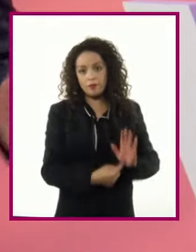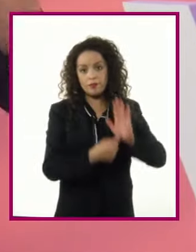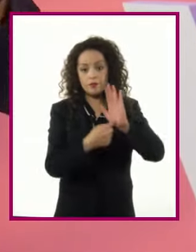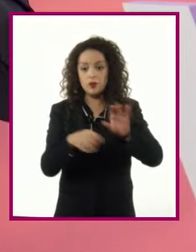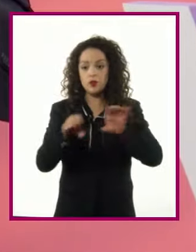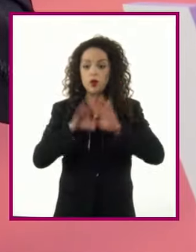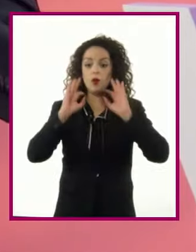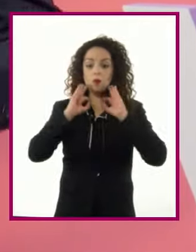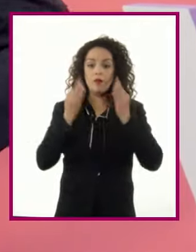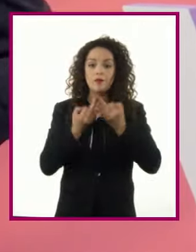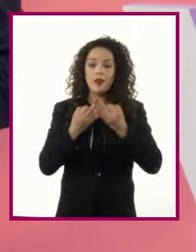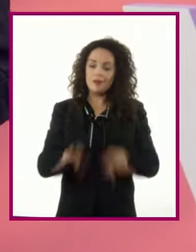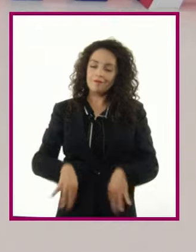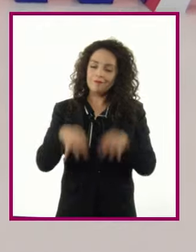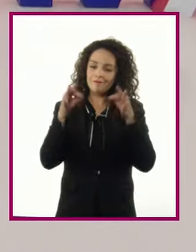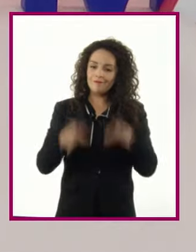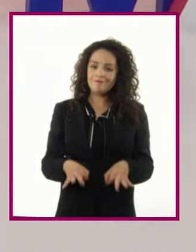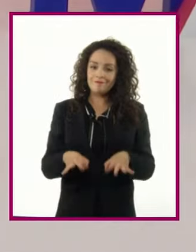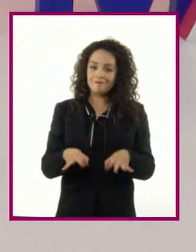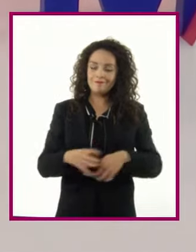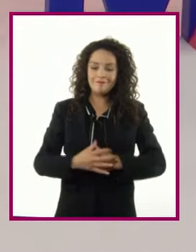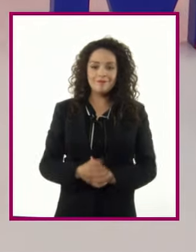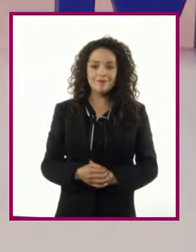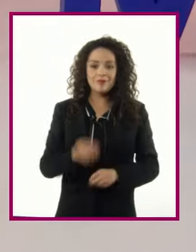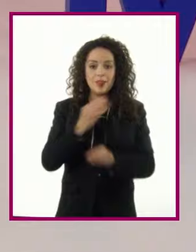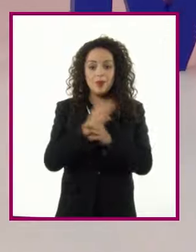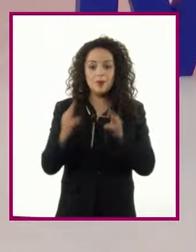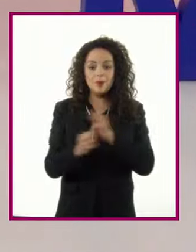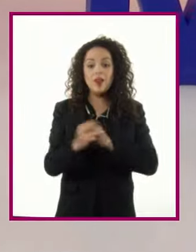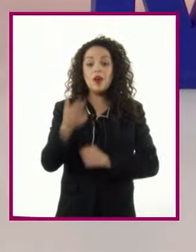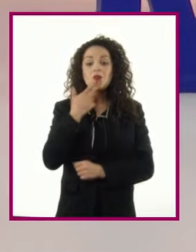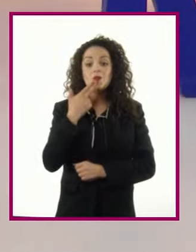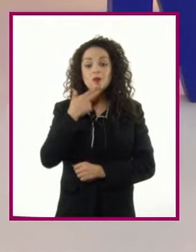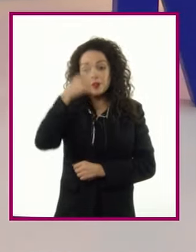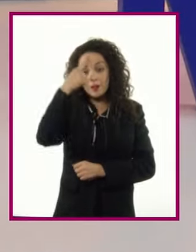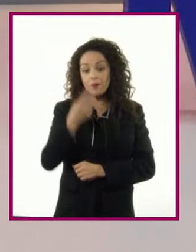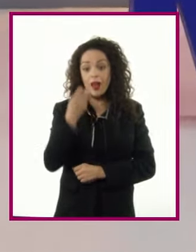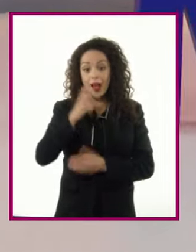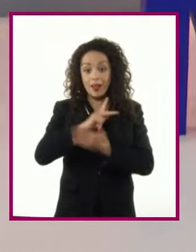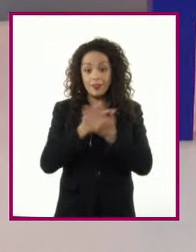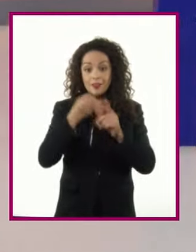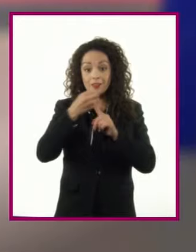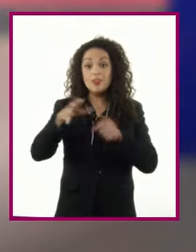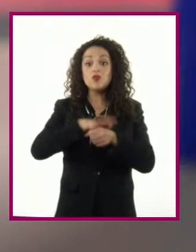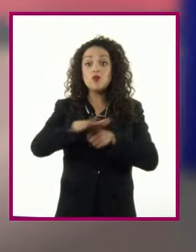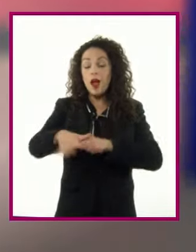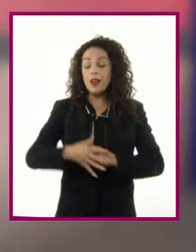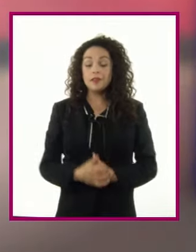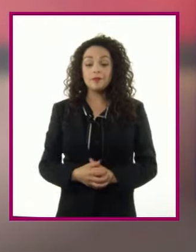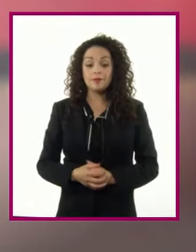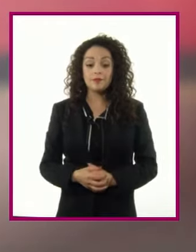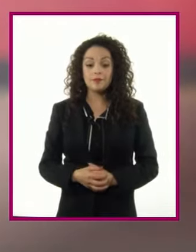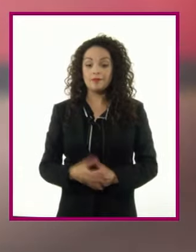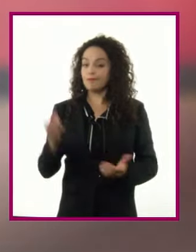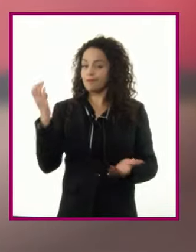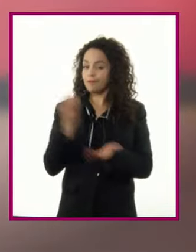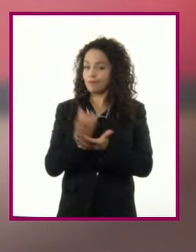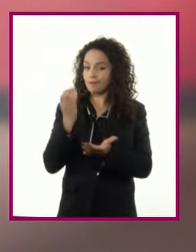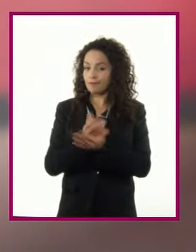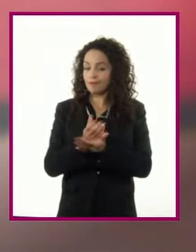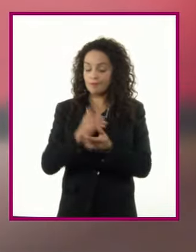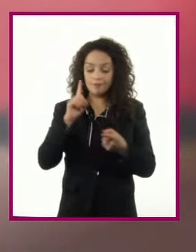manera exitosa. Los materiales que van a necesitar para esta sesión son Su siempre confiable